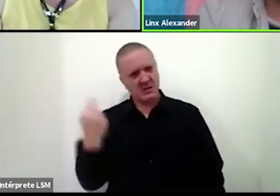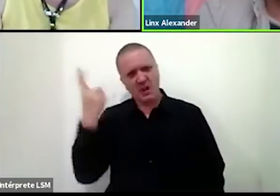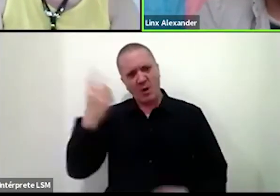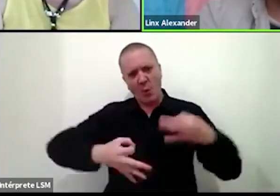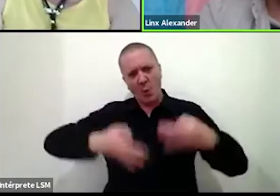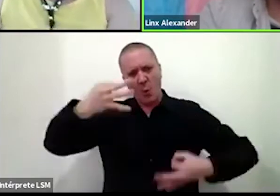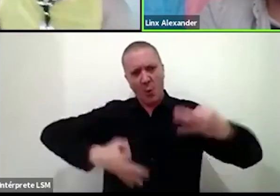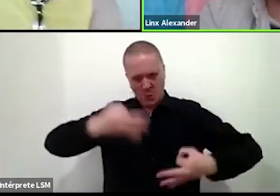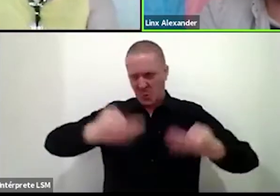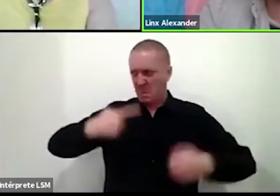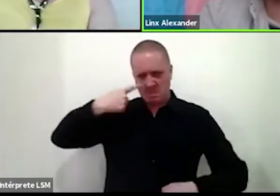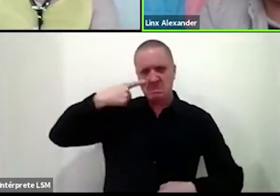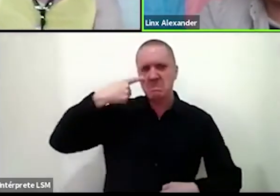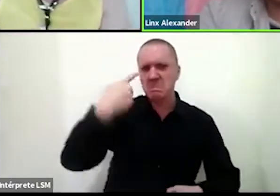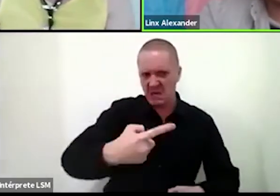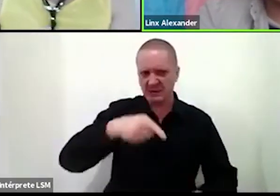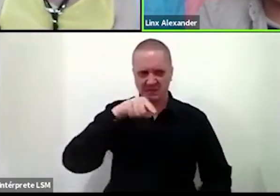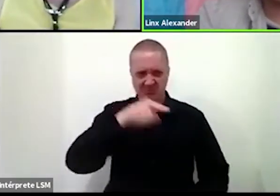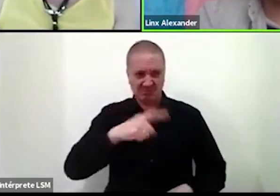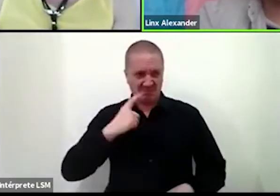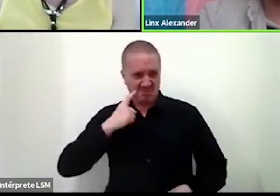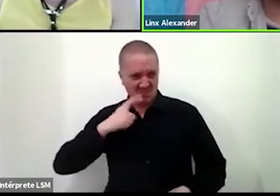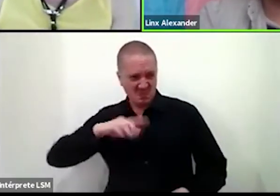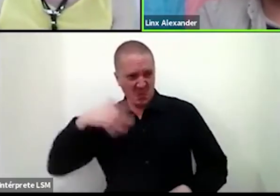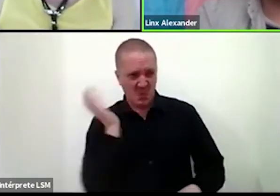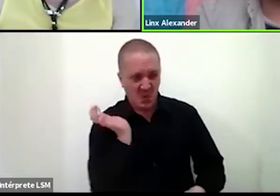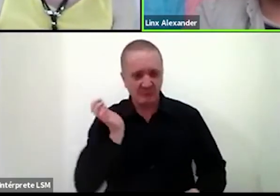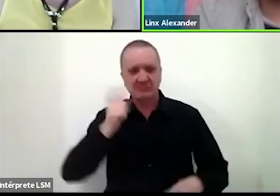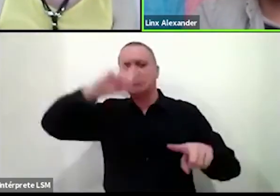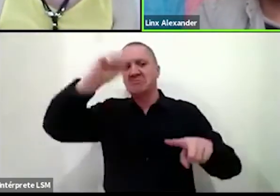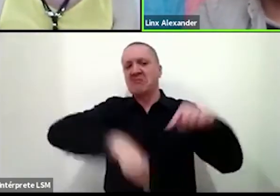veas que eso de maricón se te quitará.